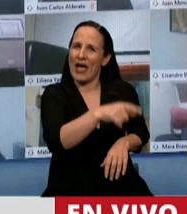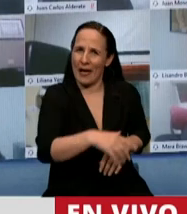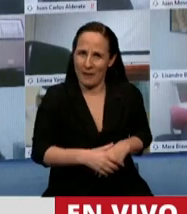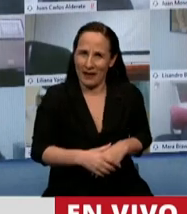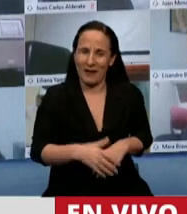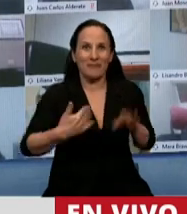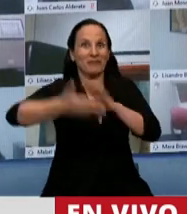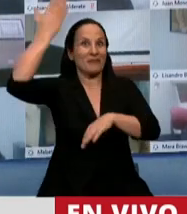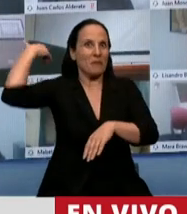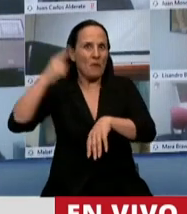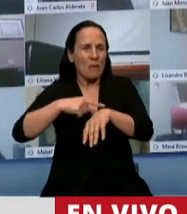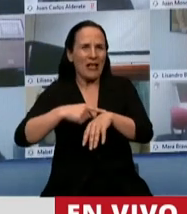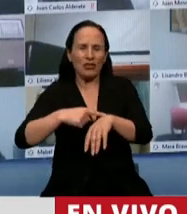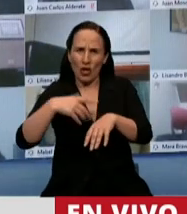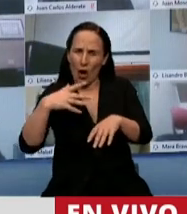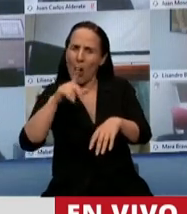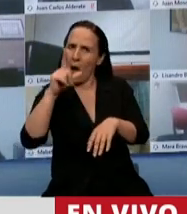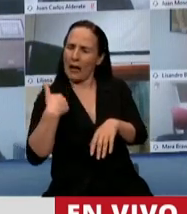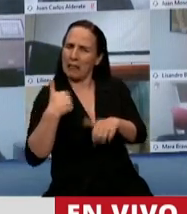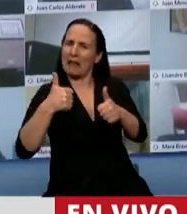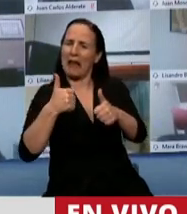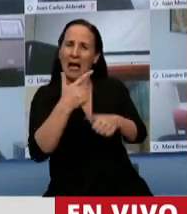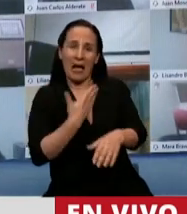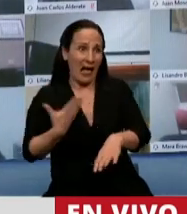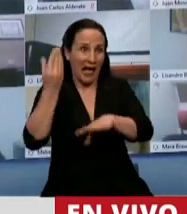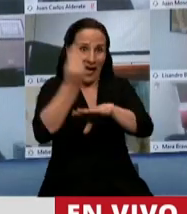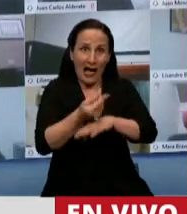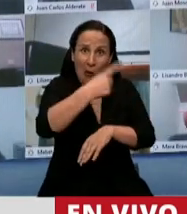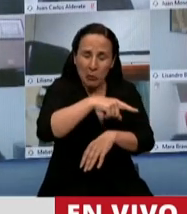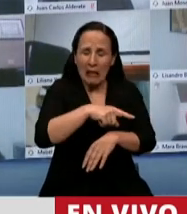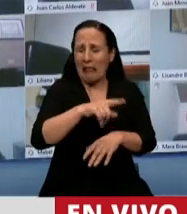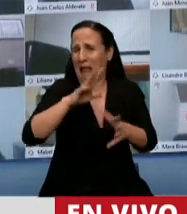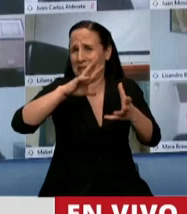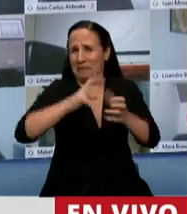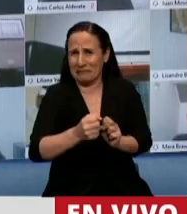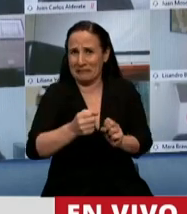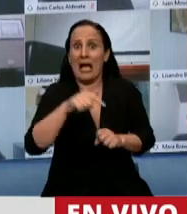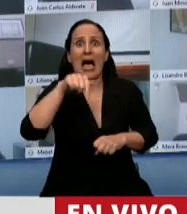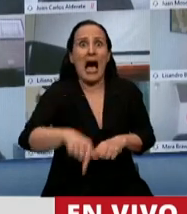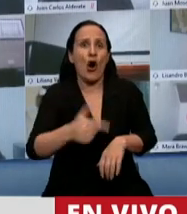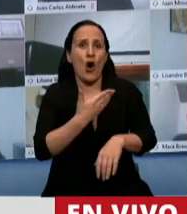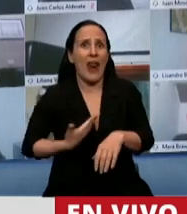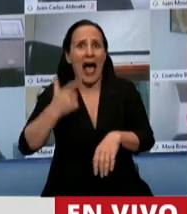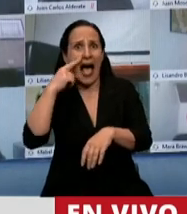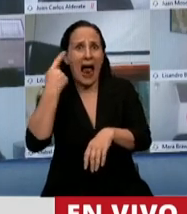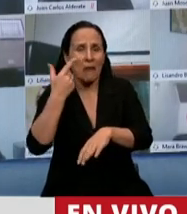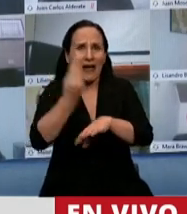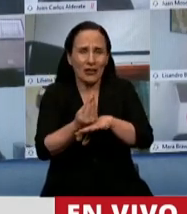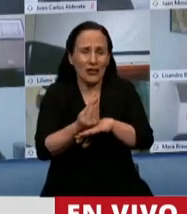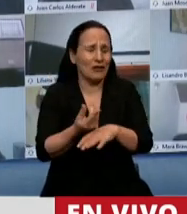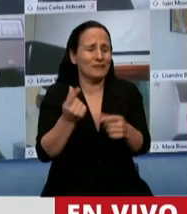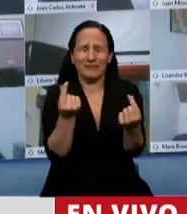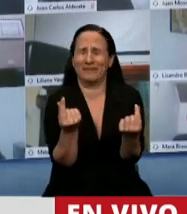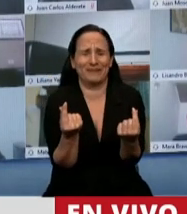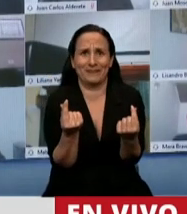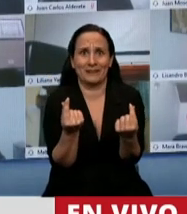lo destruyeron y lo quebraron. Y nos dejaron a este gobierno, nos dejaron a este presidente sin un peso. Y sin embargo salió